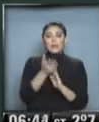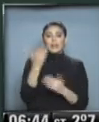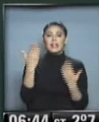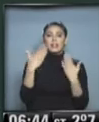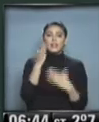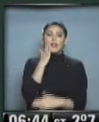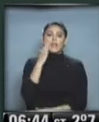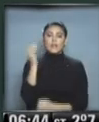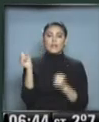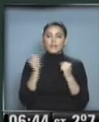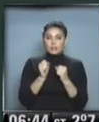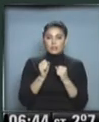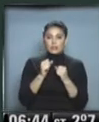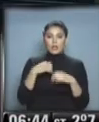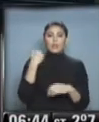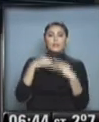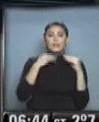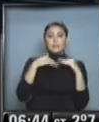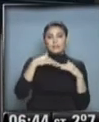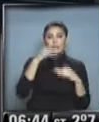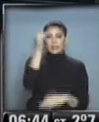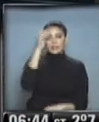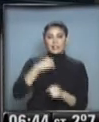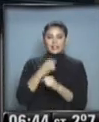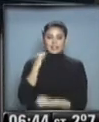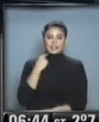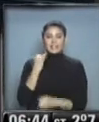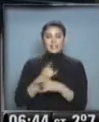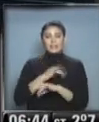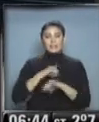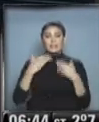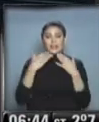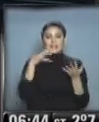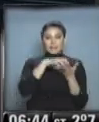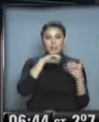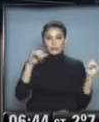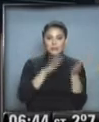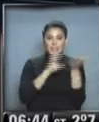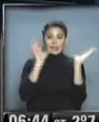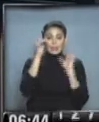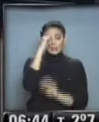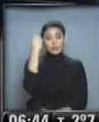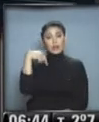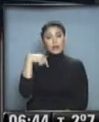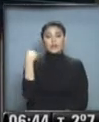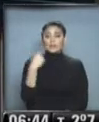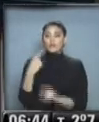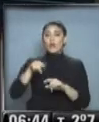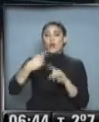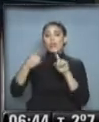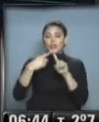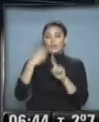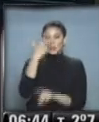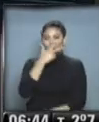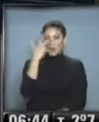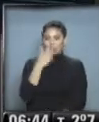fresca con máximas de 12 a 13 grados. Como siempre, toda la información la brinda el Servicio Meteorológico Nacional, y nosotros ahora tenemos otro contacto con